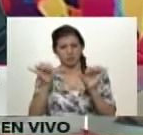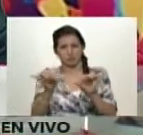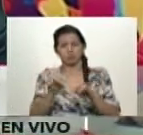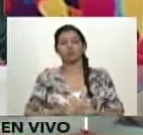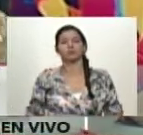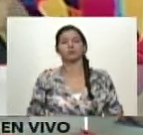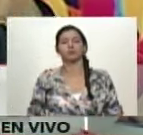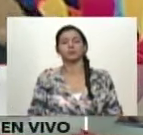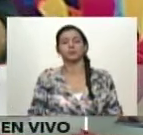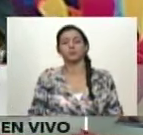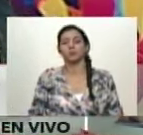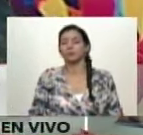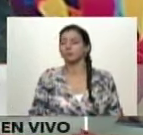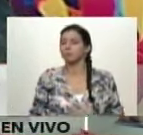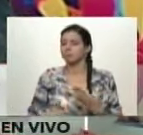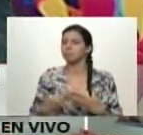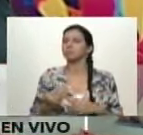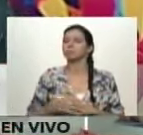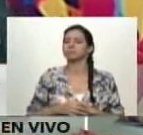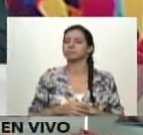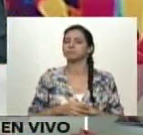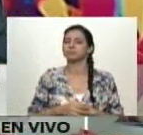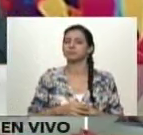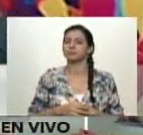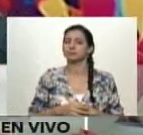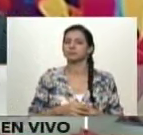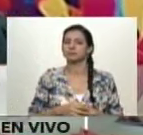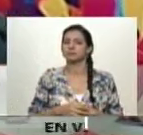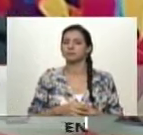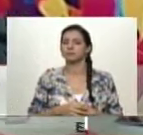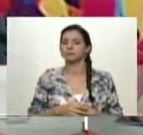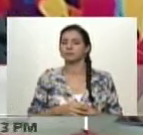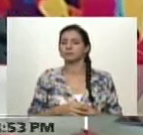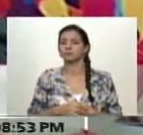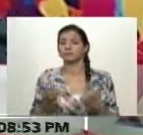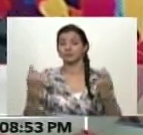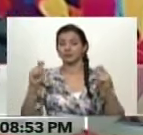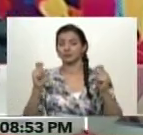lideresas, para combinar, fíjense ustedes, la